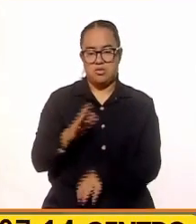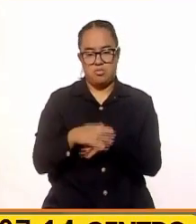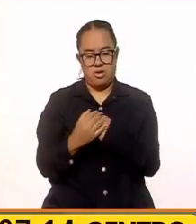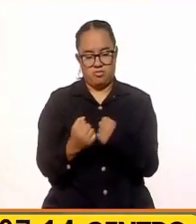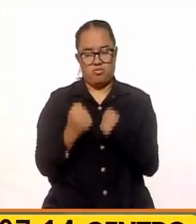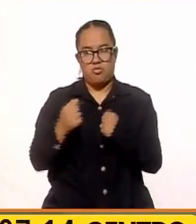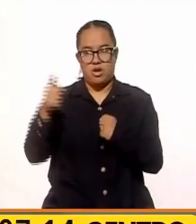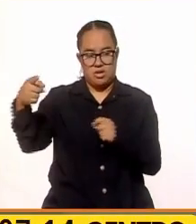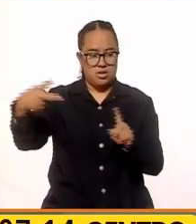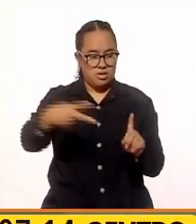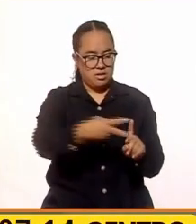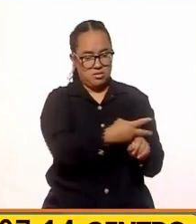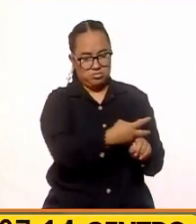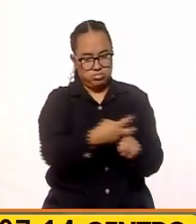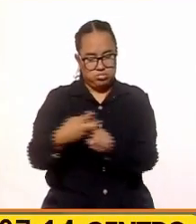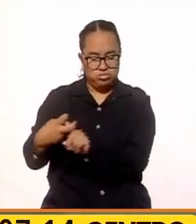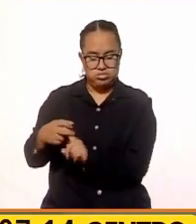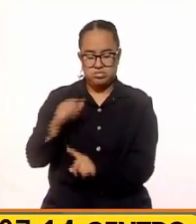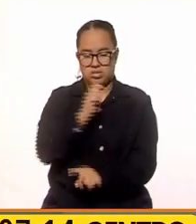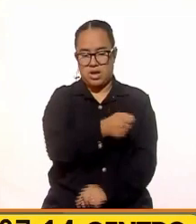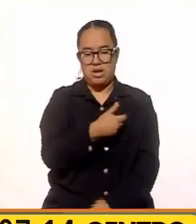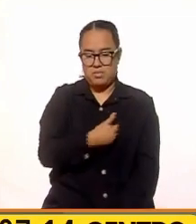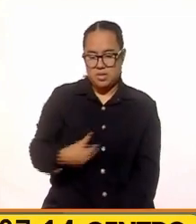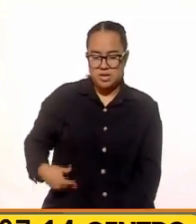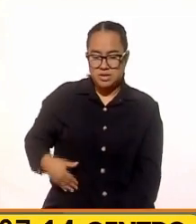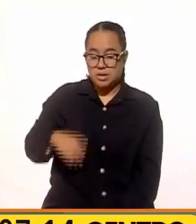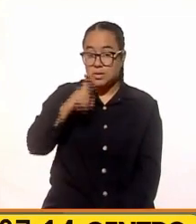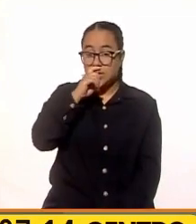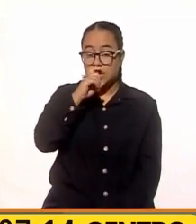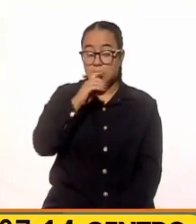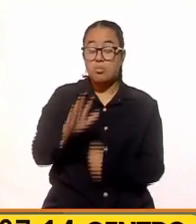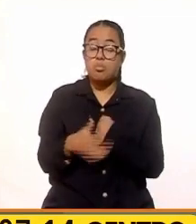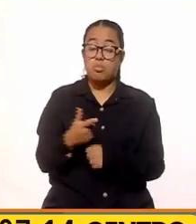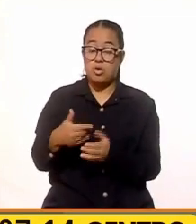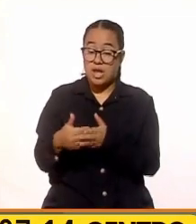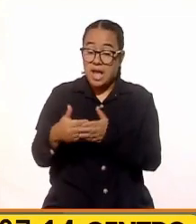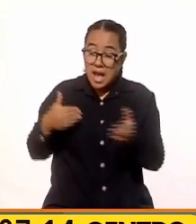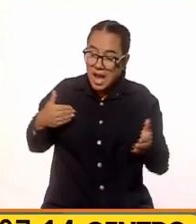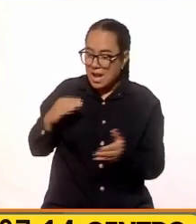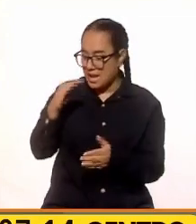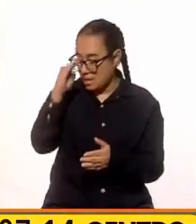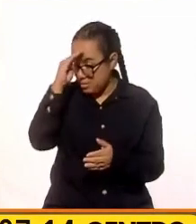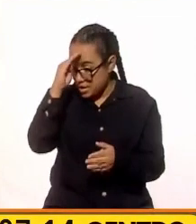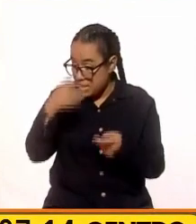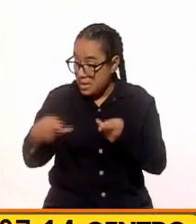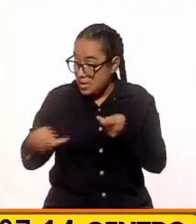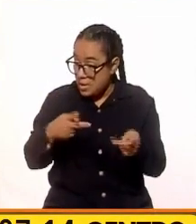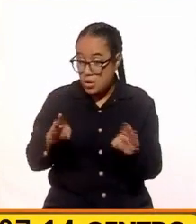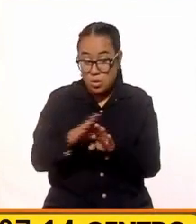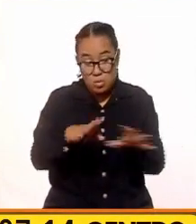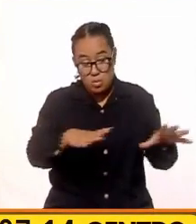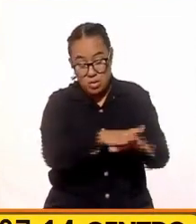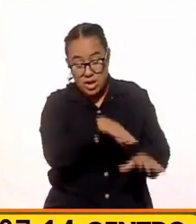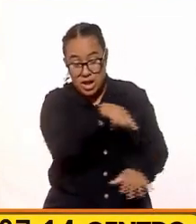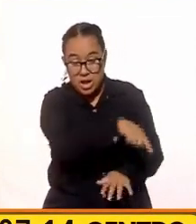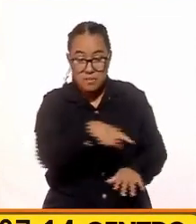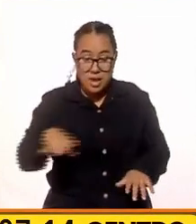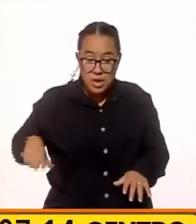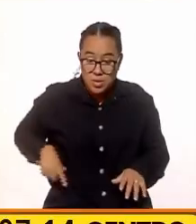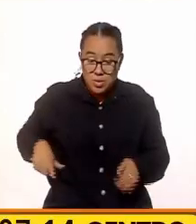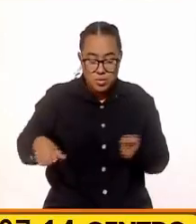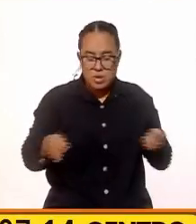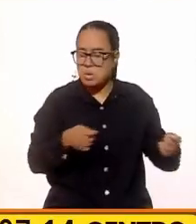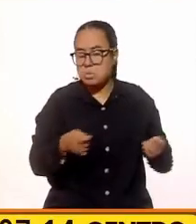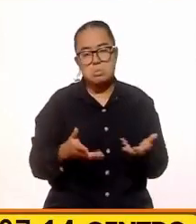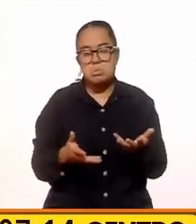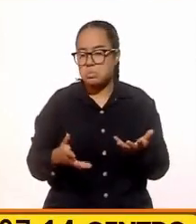el secuestro del presidente Maduro, porque pareciera no hay un plan tampoco de cambio de régimen. Por ahora pareciera,